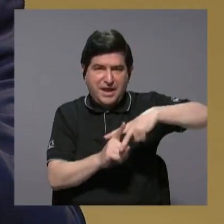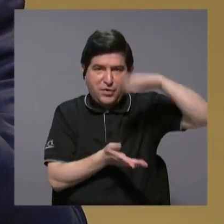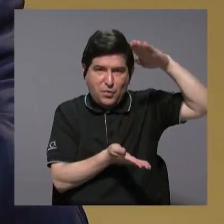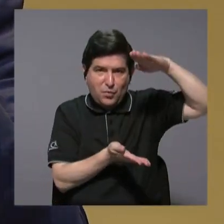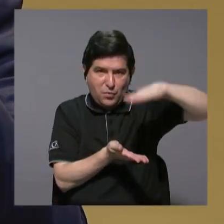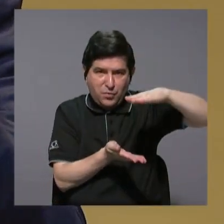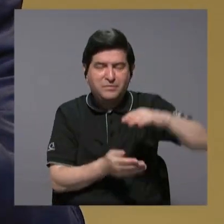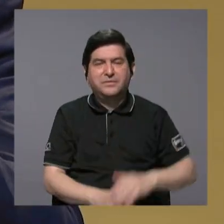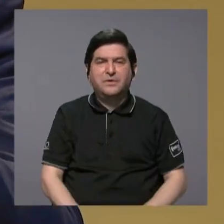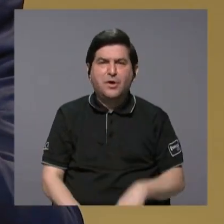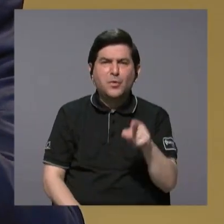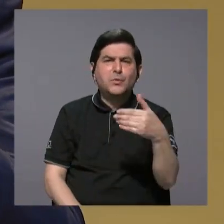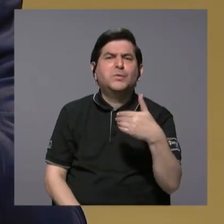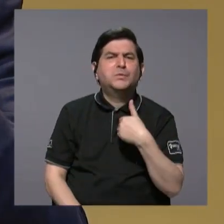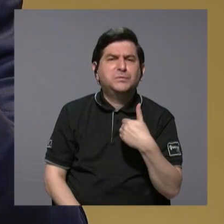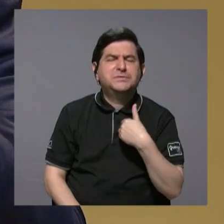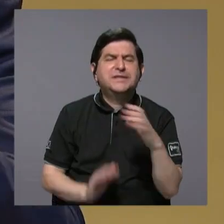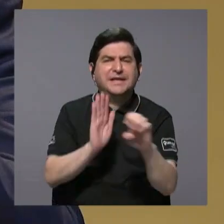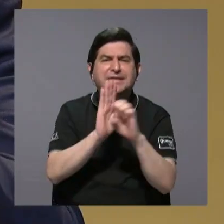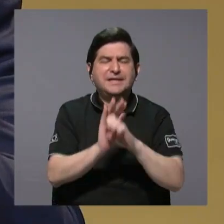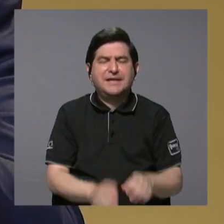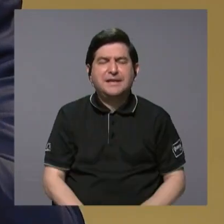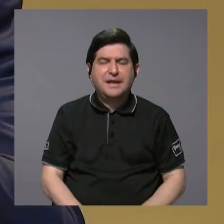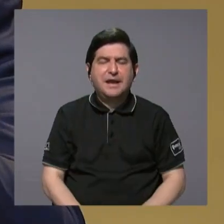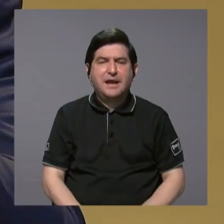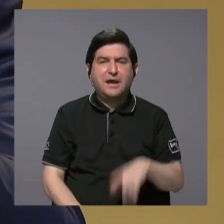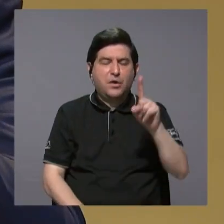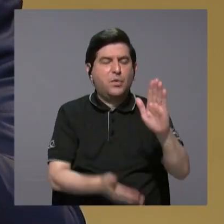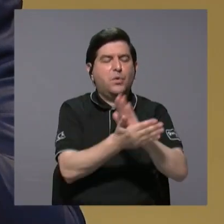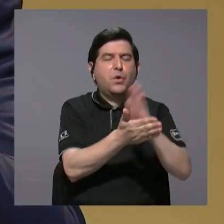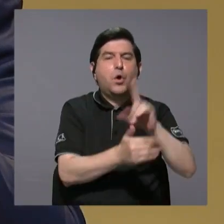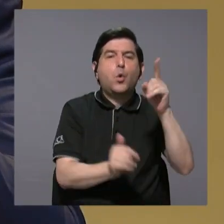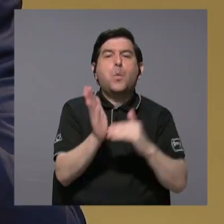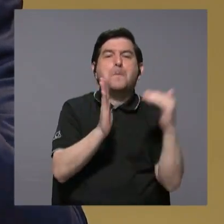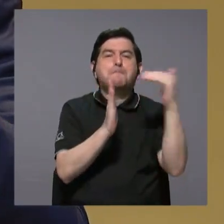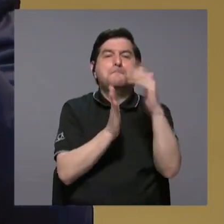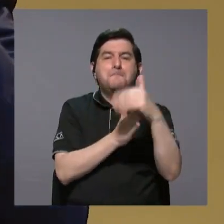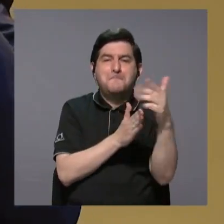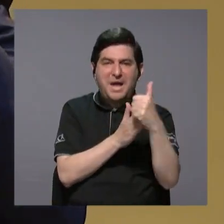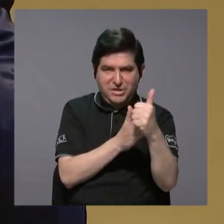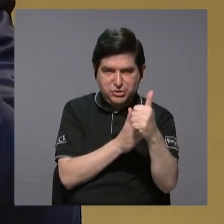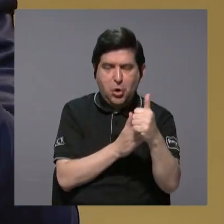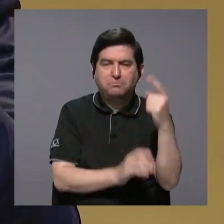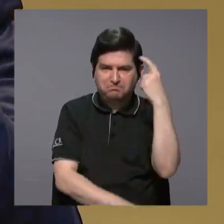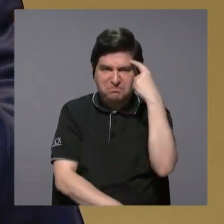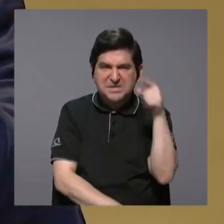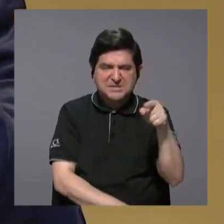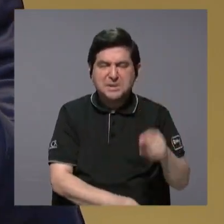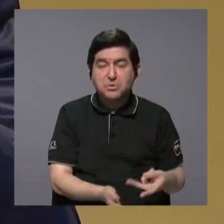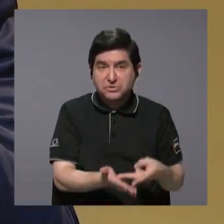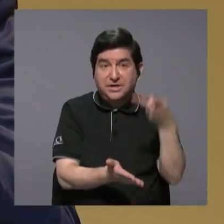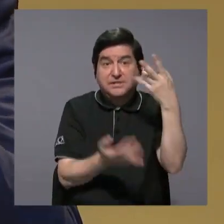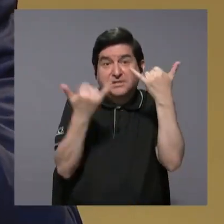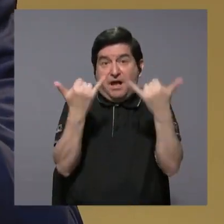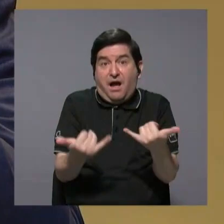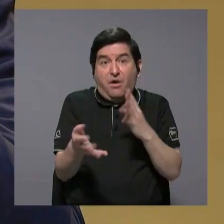tiene, por ejemplo, un bono de $1,000,000, ya hablemos de esas cantidades, porque uh-huh, estamos hablando de Estados